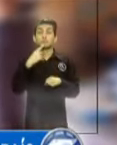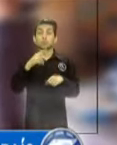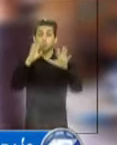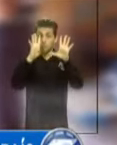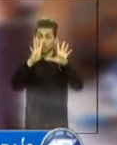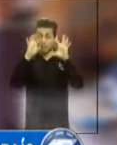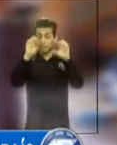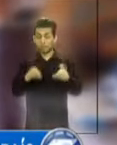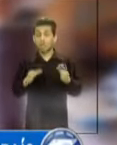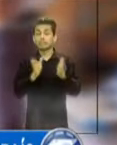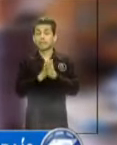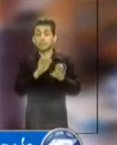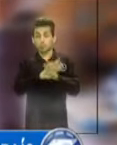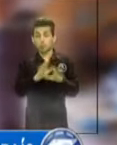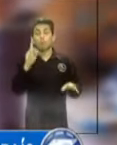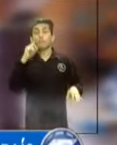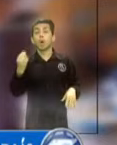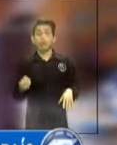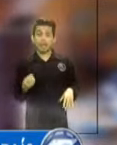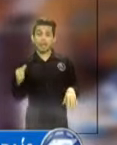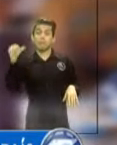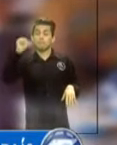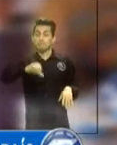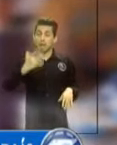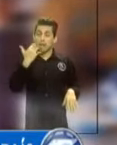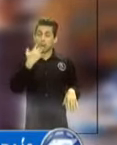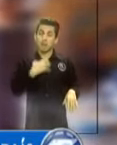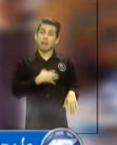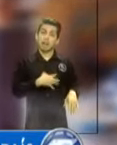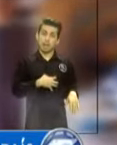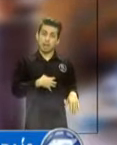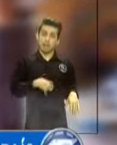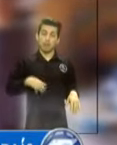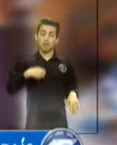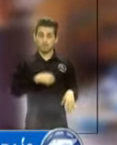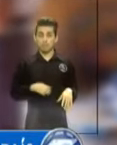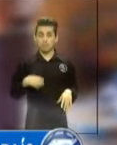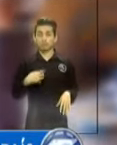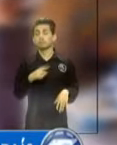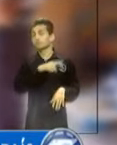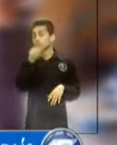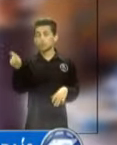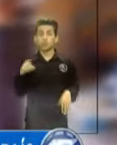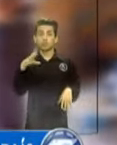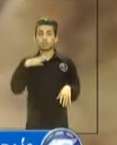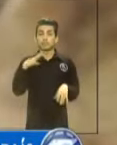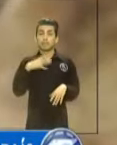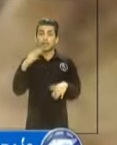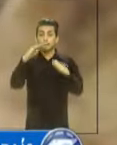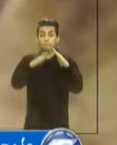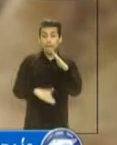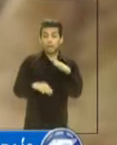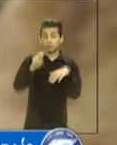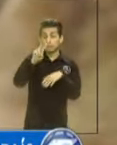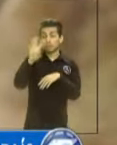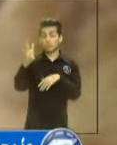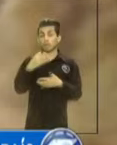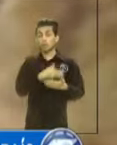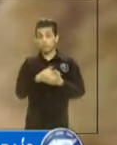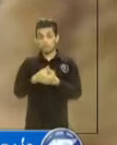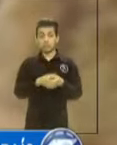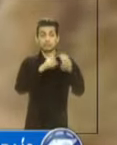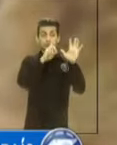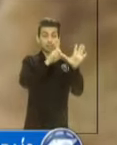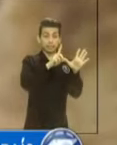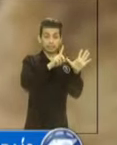muerto a causa de la desnutrición aguda, todos bebés menores de 24 meses, 3 de sexo femenino y 6 de sexo masculino. De